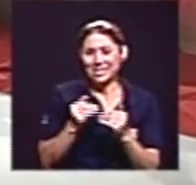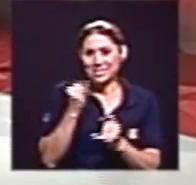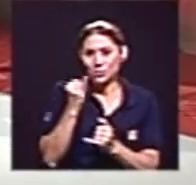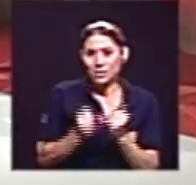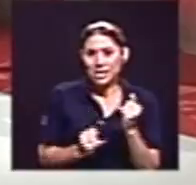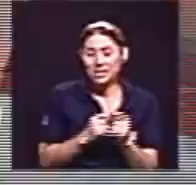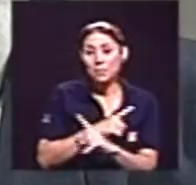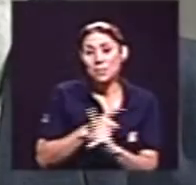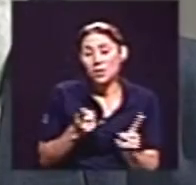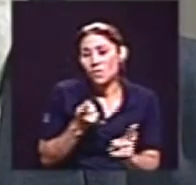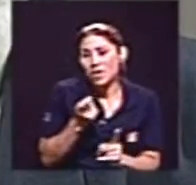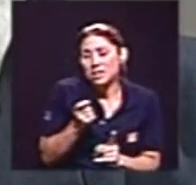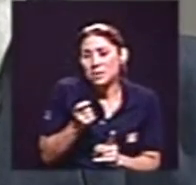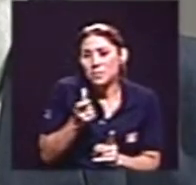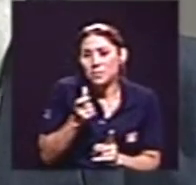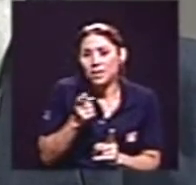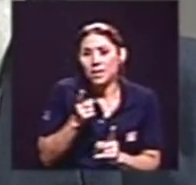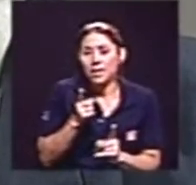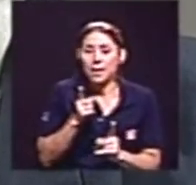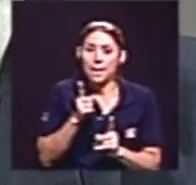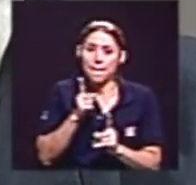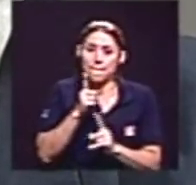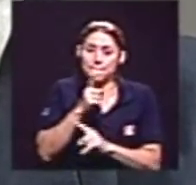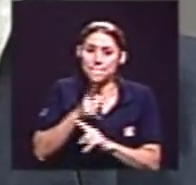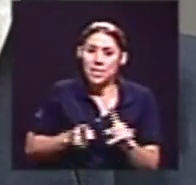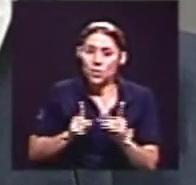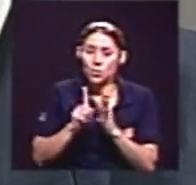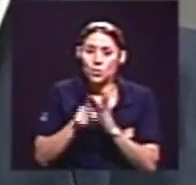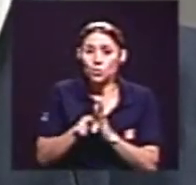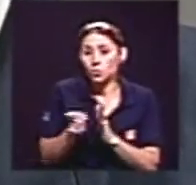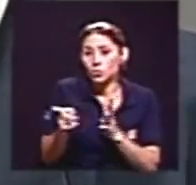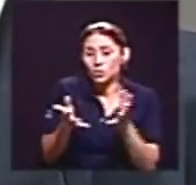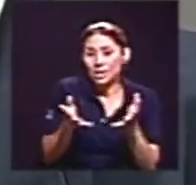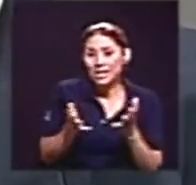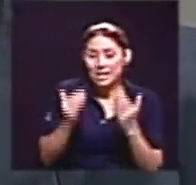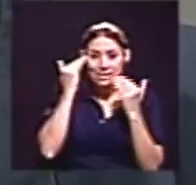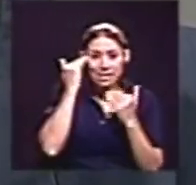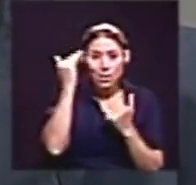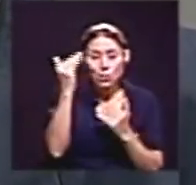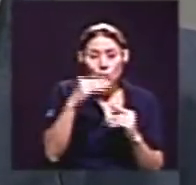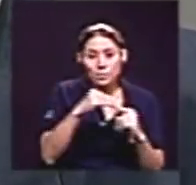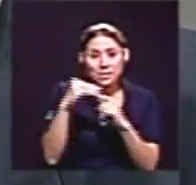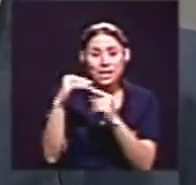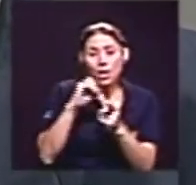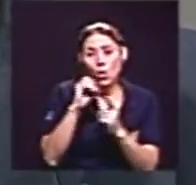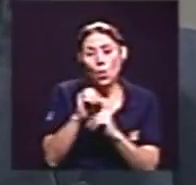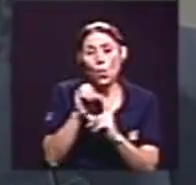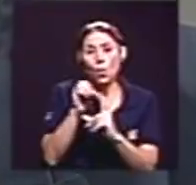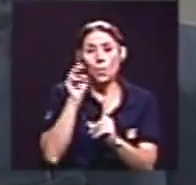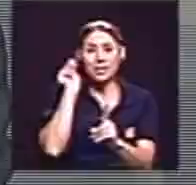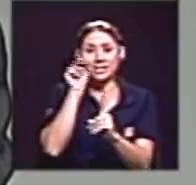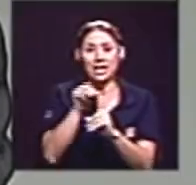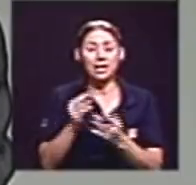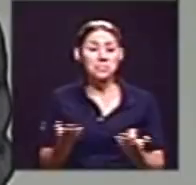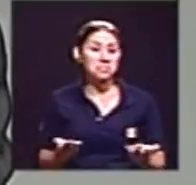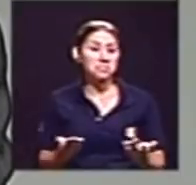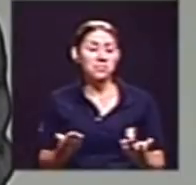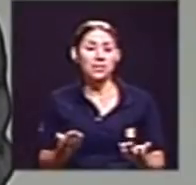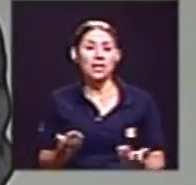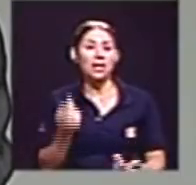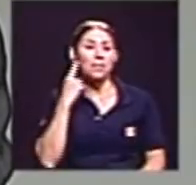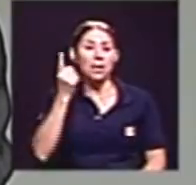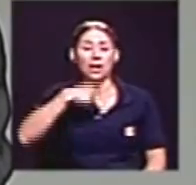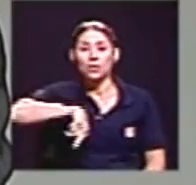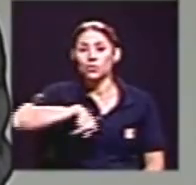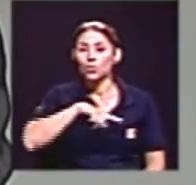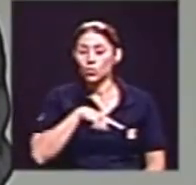usted quiere a las amigas y amigos darles medio minuto de saludo especial o de mensajes del Banco Central. No, para nosotros